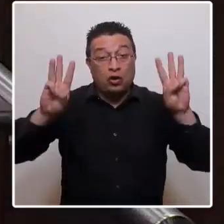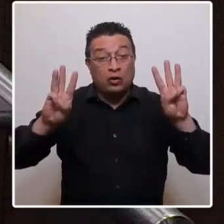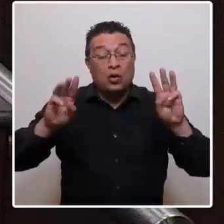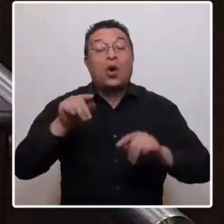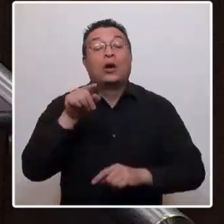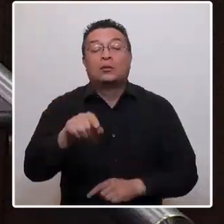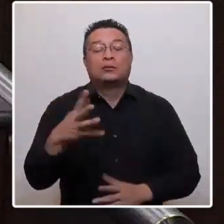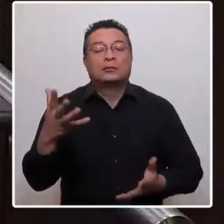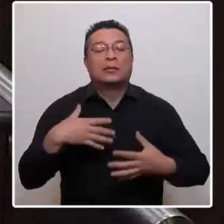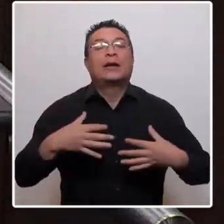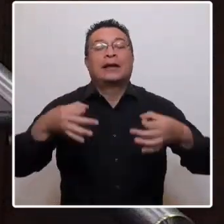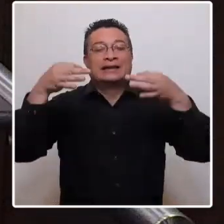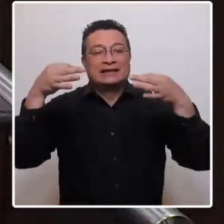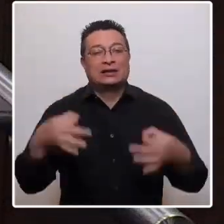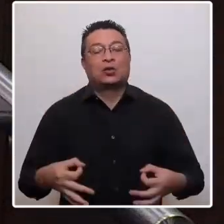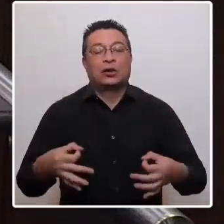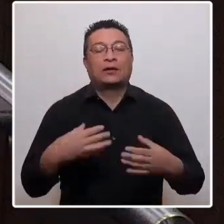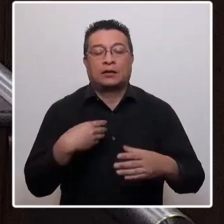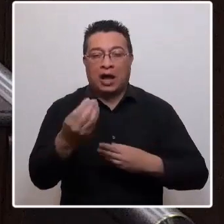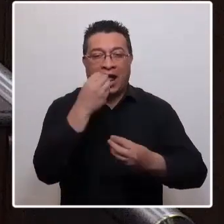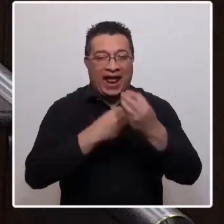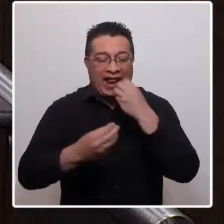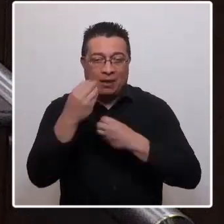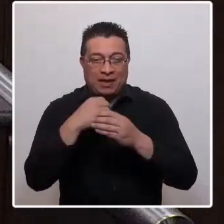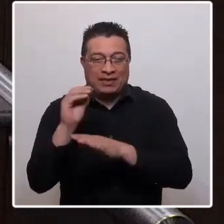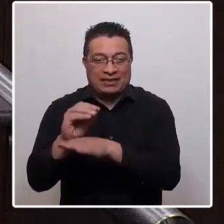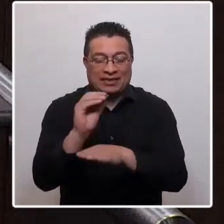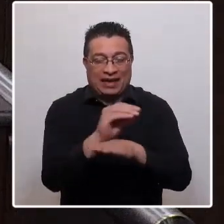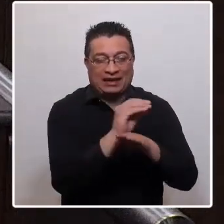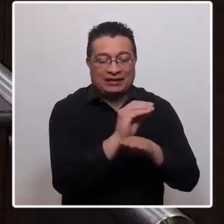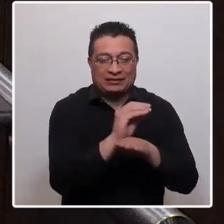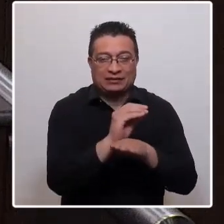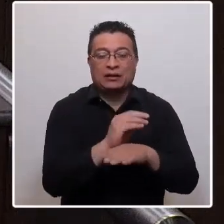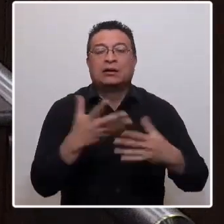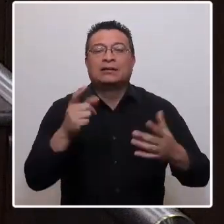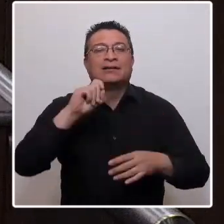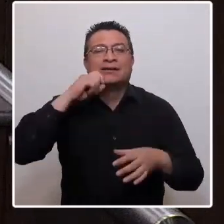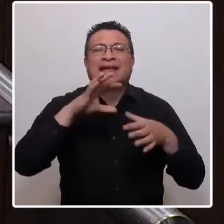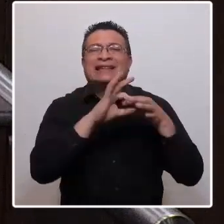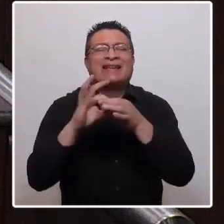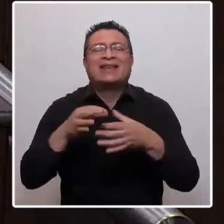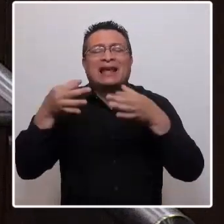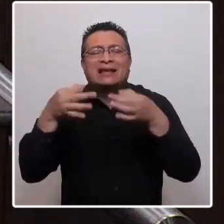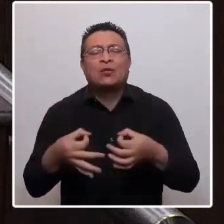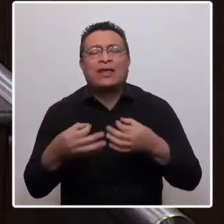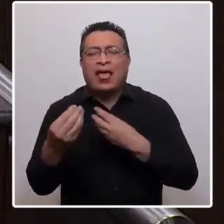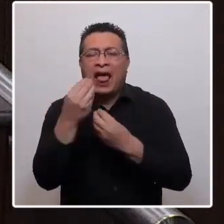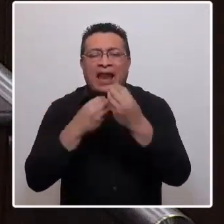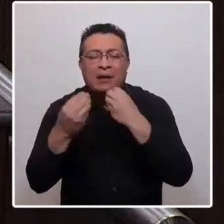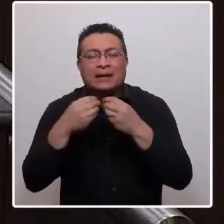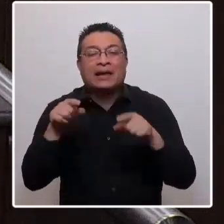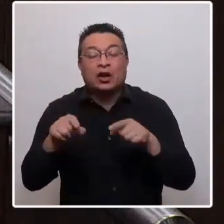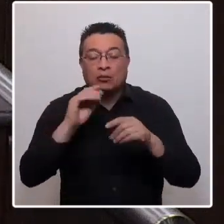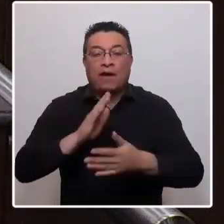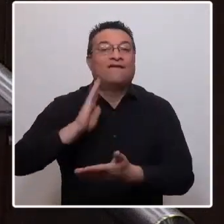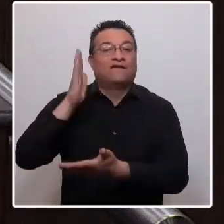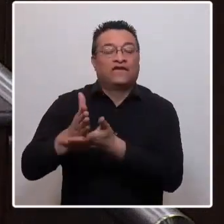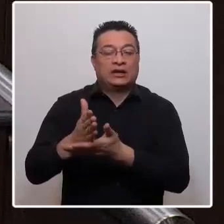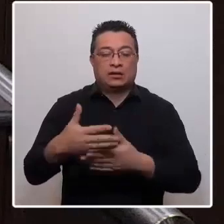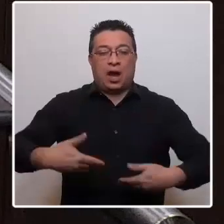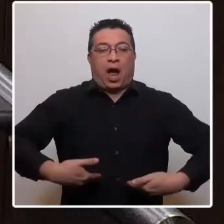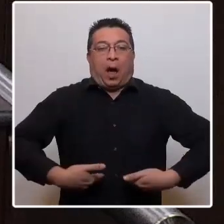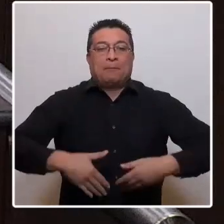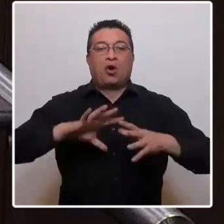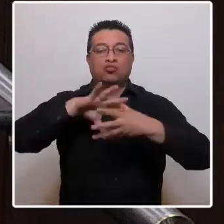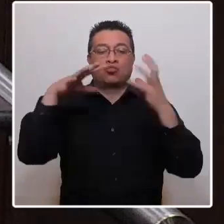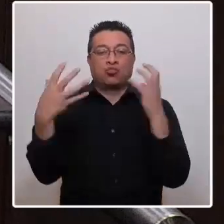la seguridad alimentaria. ¿Qué significa seguridad alimentaria? Ponerle fin al hambre en el mundo,